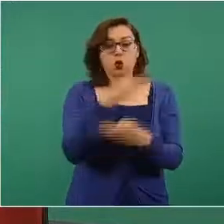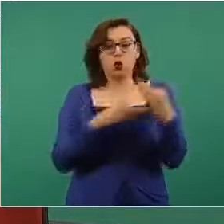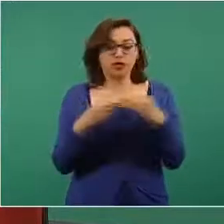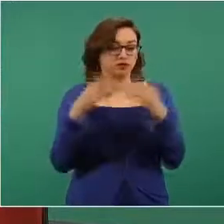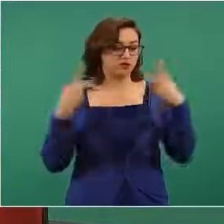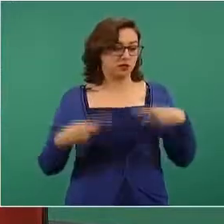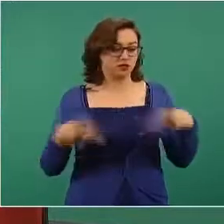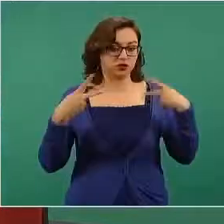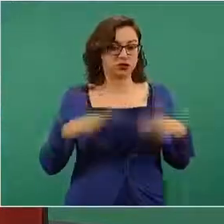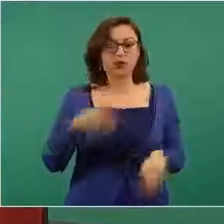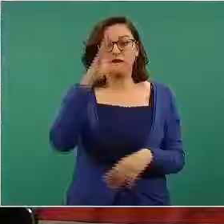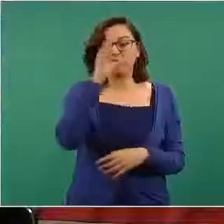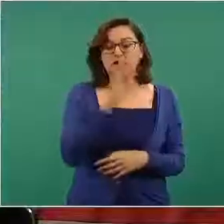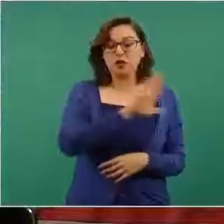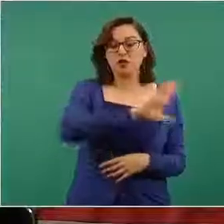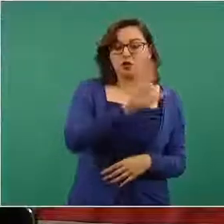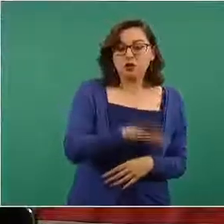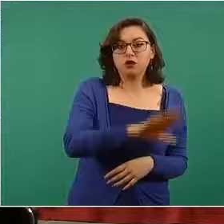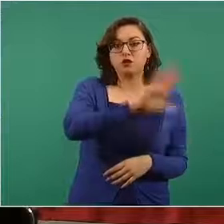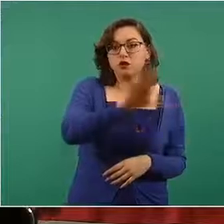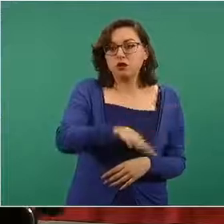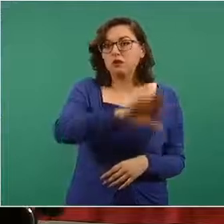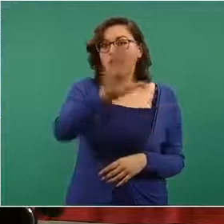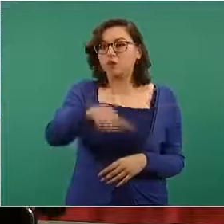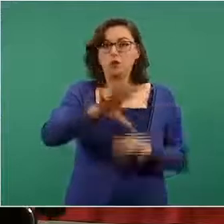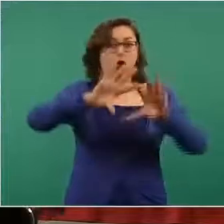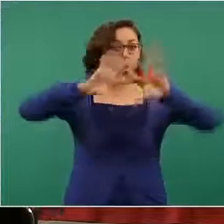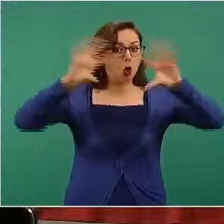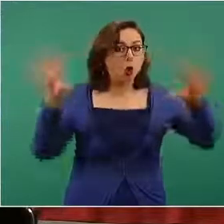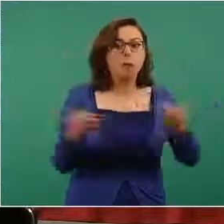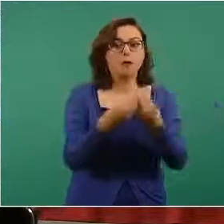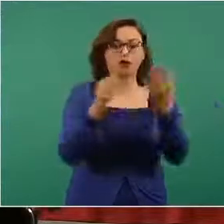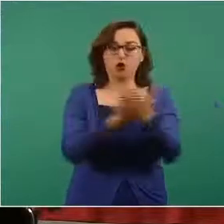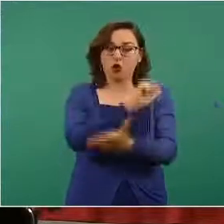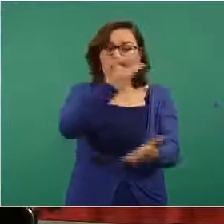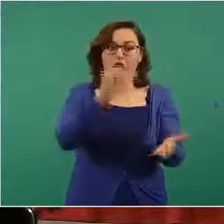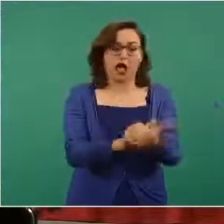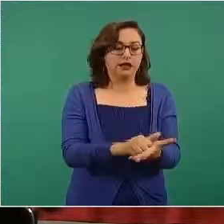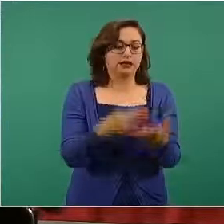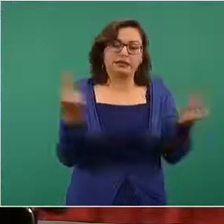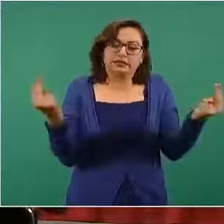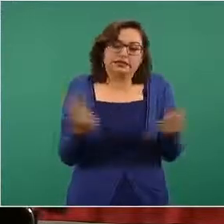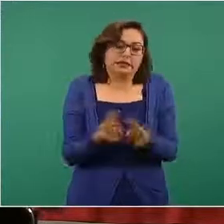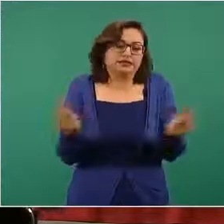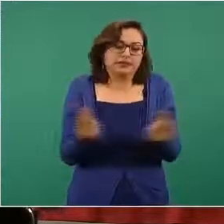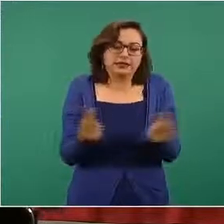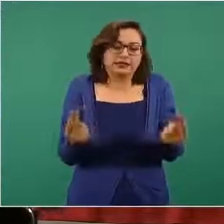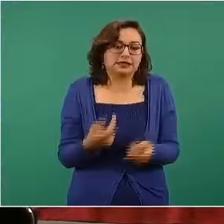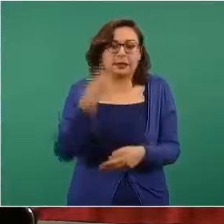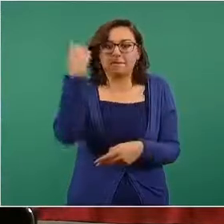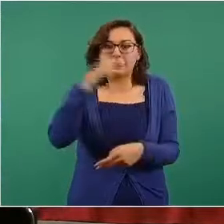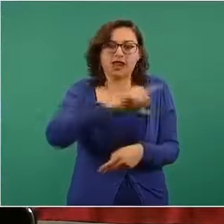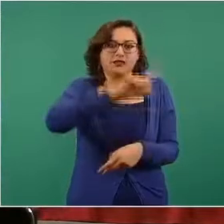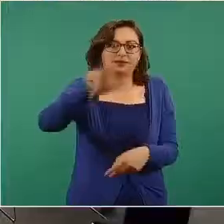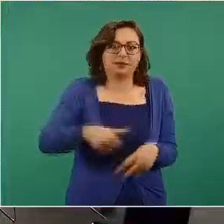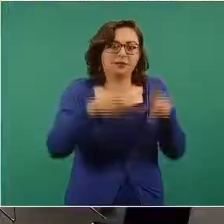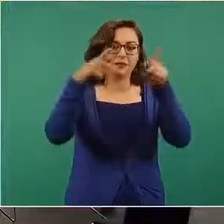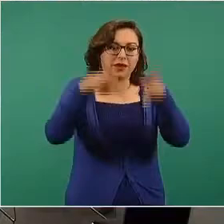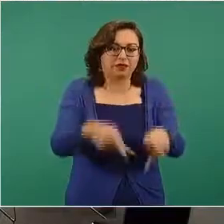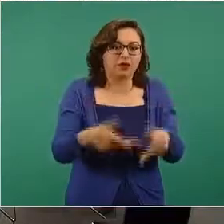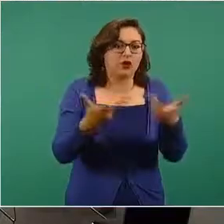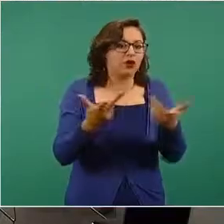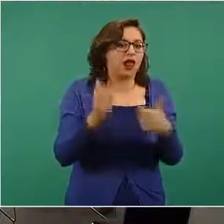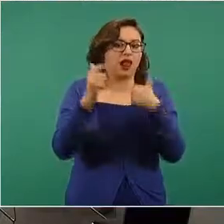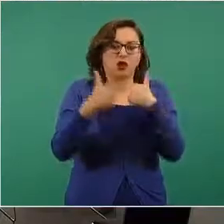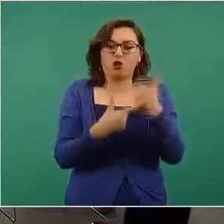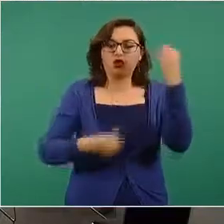defunciones. ¿Por qué todas las defunciones? Porque en principio todos los familiares necesitan un acta de defunción para los siguientes trámites. Entonces todas